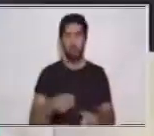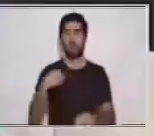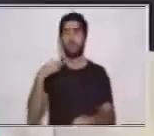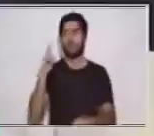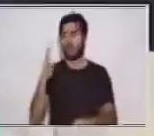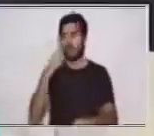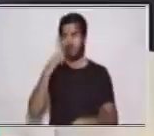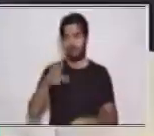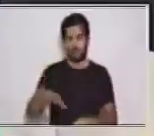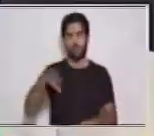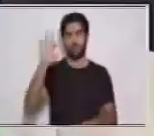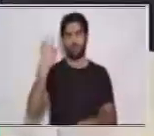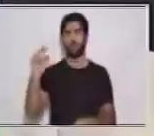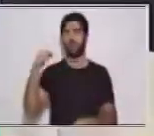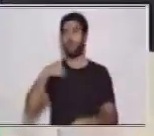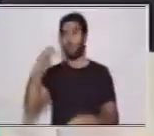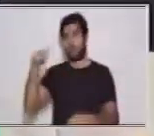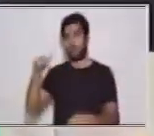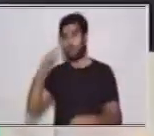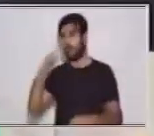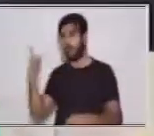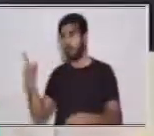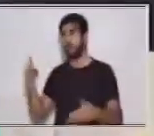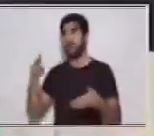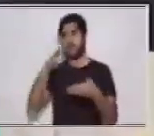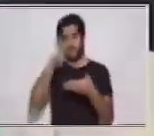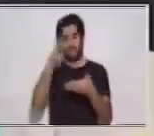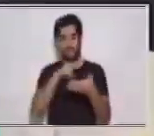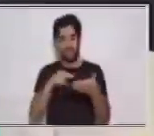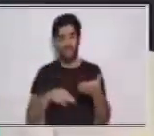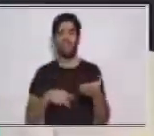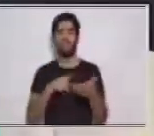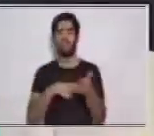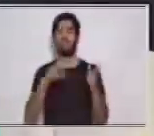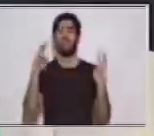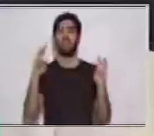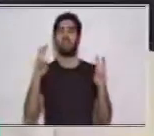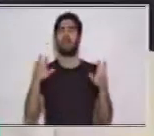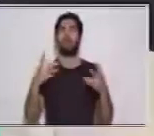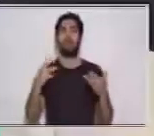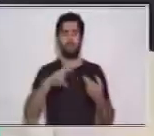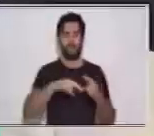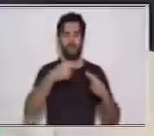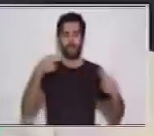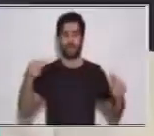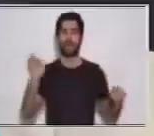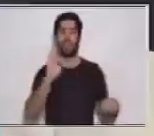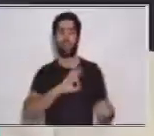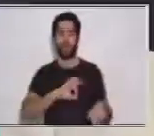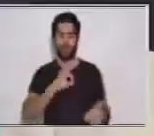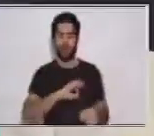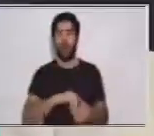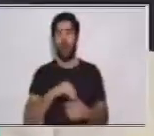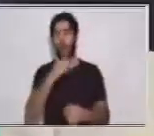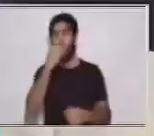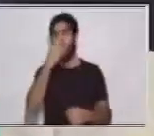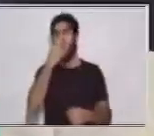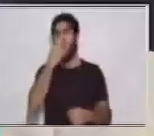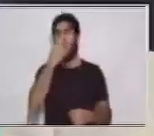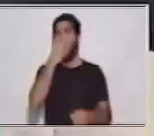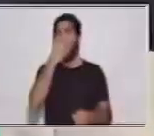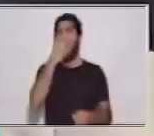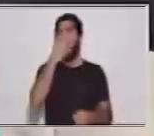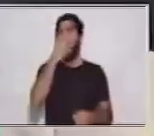voy a leerte un párrafo que habla sobre las redes sociales y necesito que identifiques en dónde están